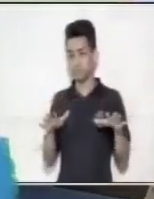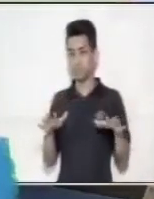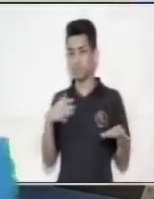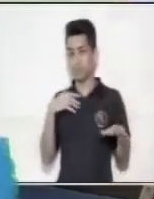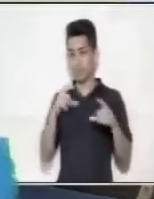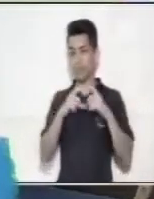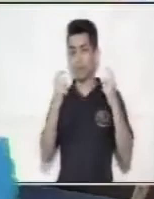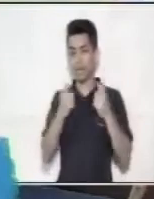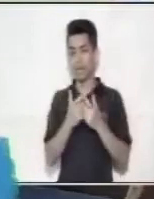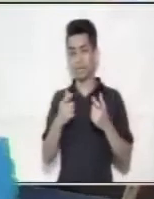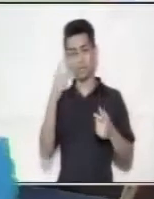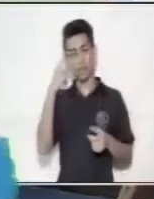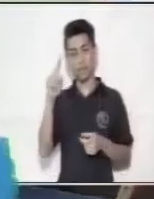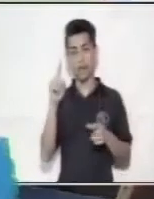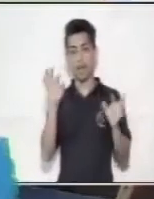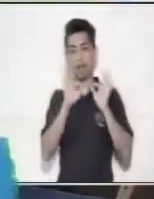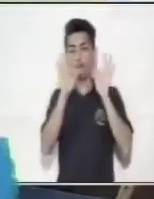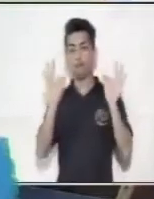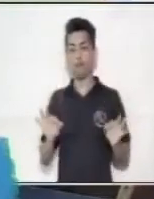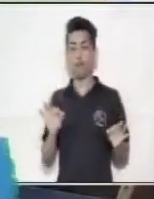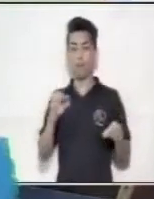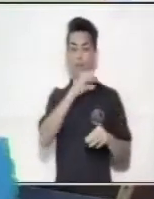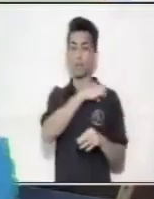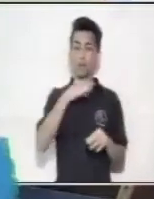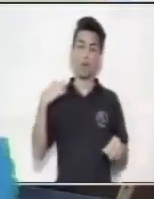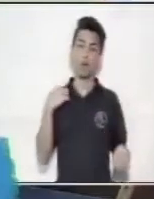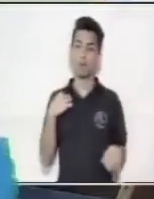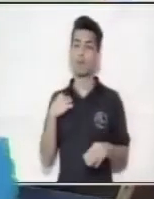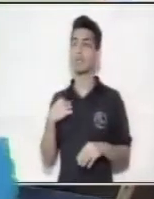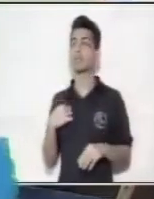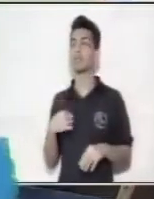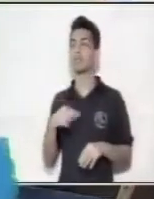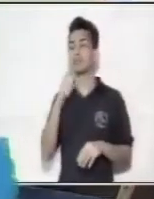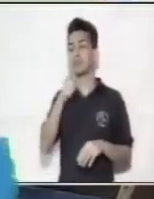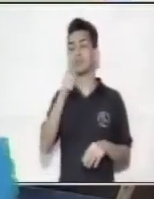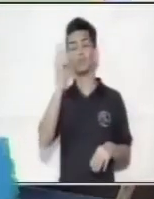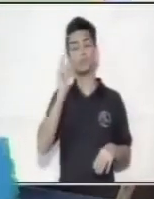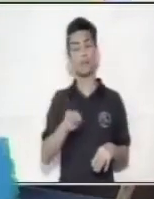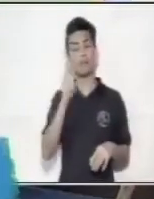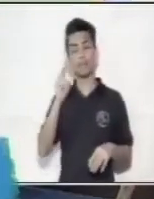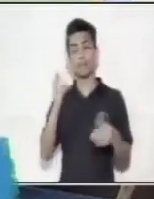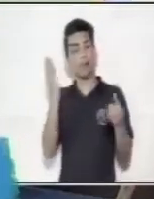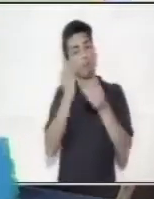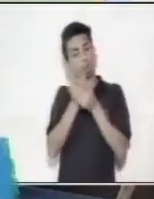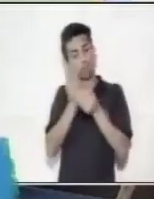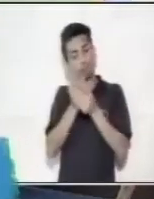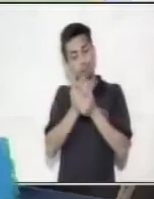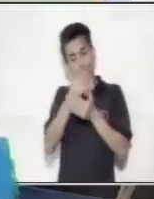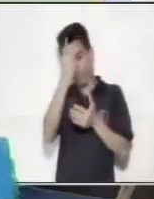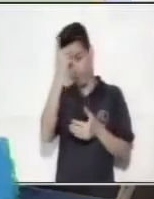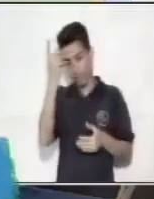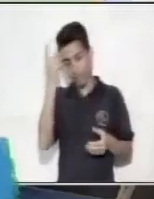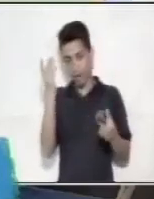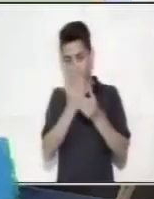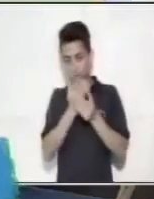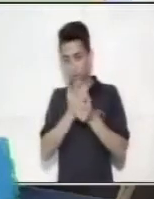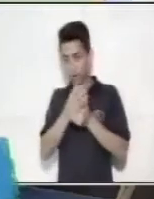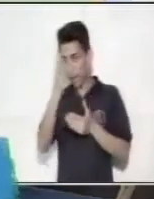terminamos el tema de las formas de los pronombres, pero ten presente en guardar lo que son todas tus tareas en el portafolio Aprendo en